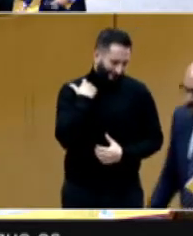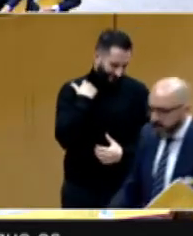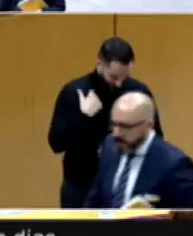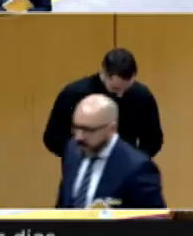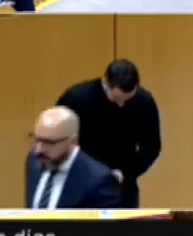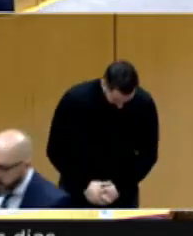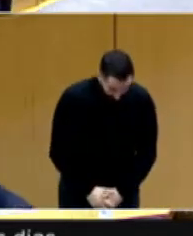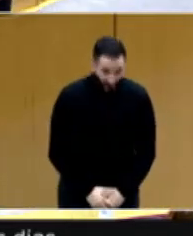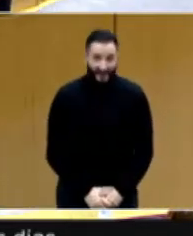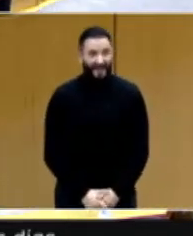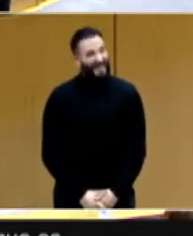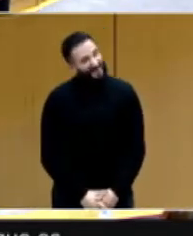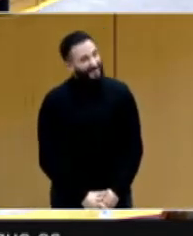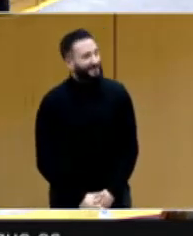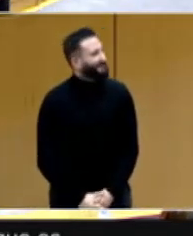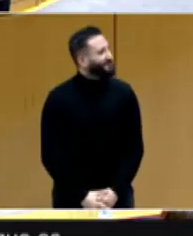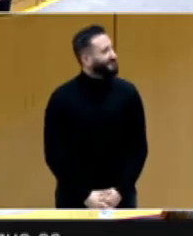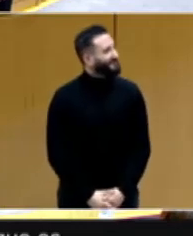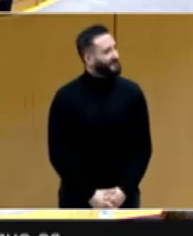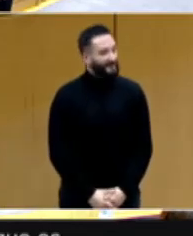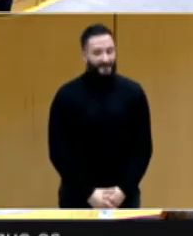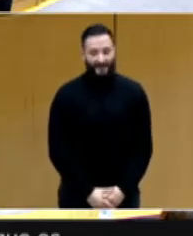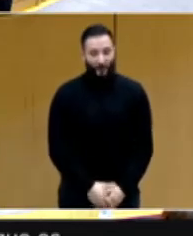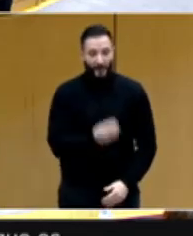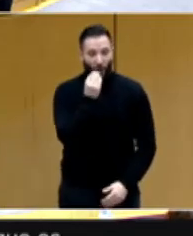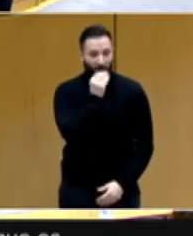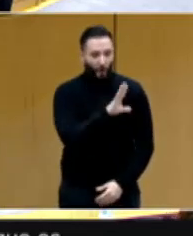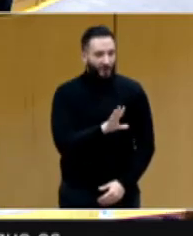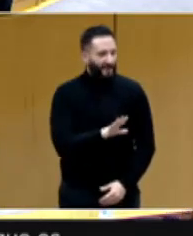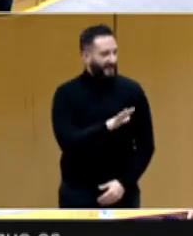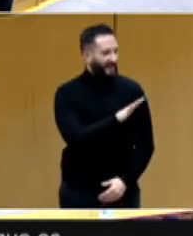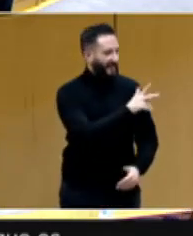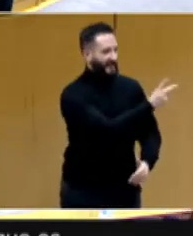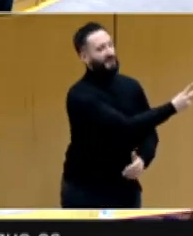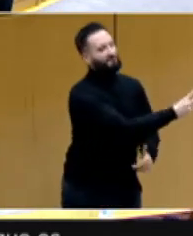las preguntas y te voy a avisar cuando sean para ti o sea que tú no te preocupes por nada eso